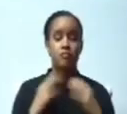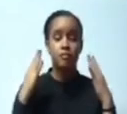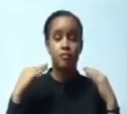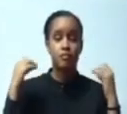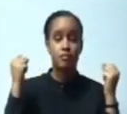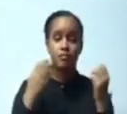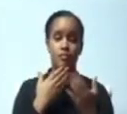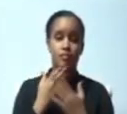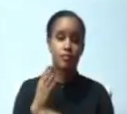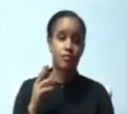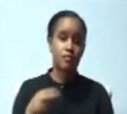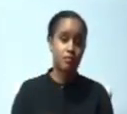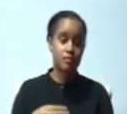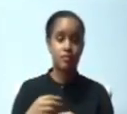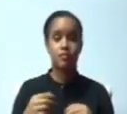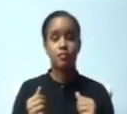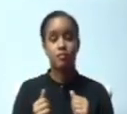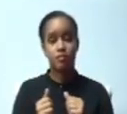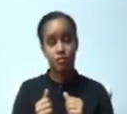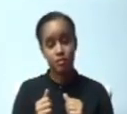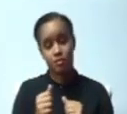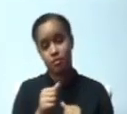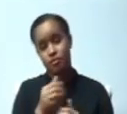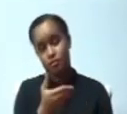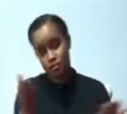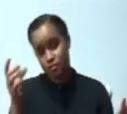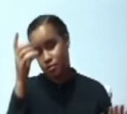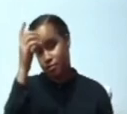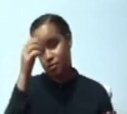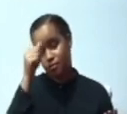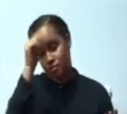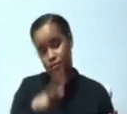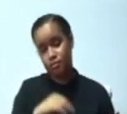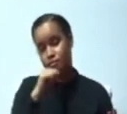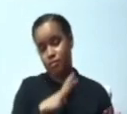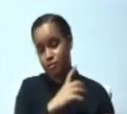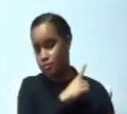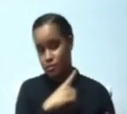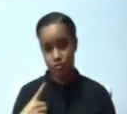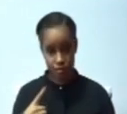Presidente, muy buenas tardes, colegas, diputados y diputadas.